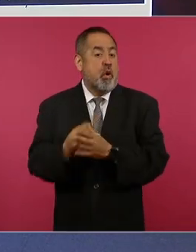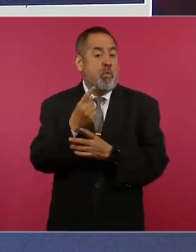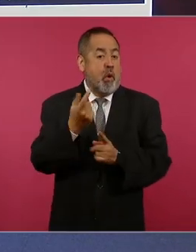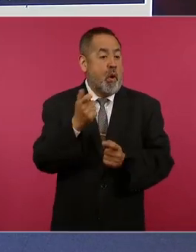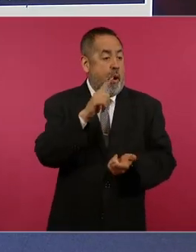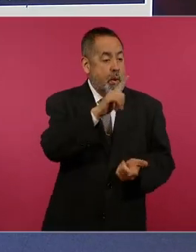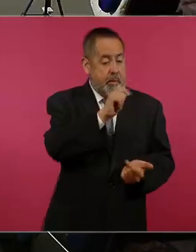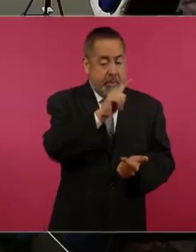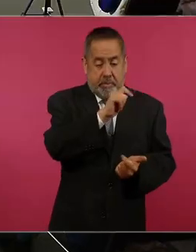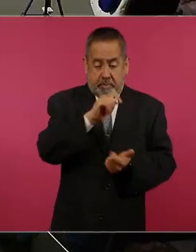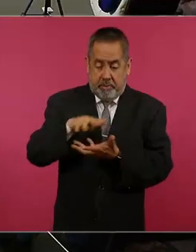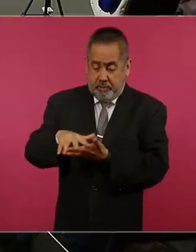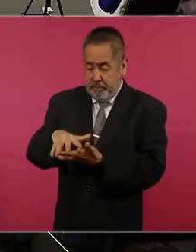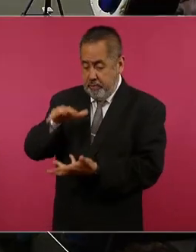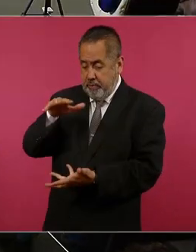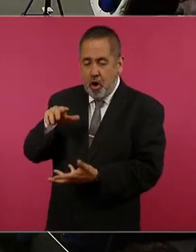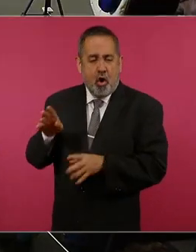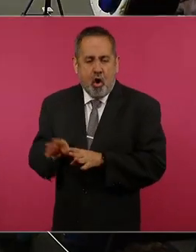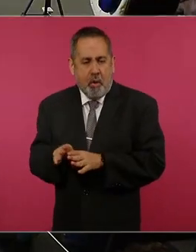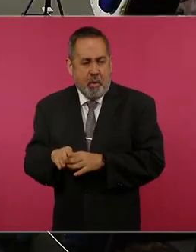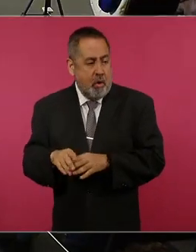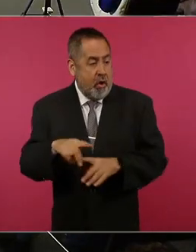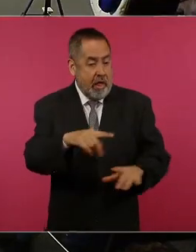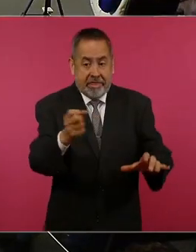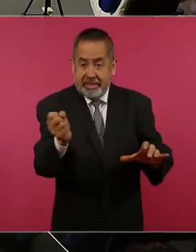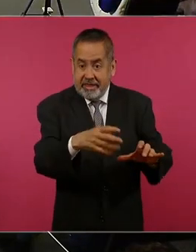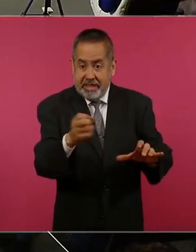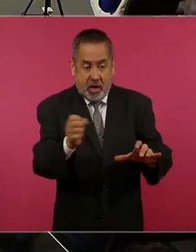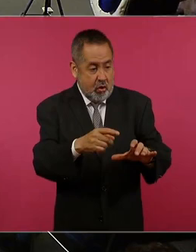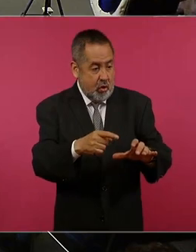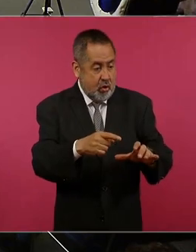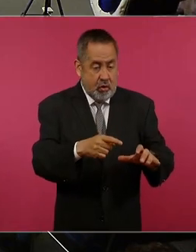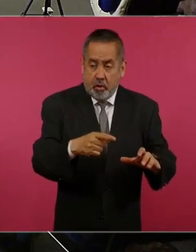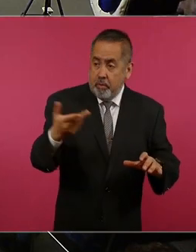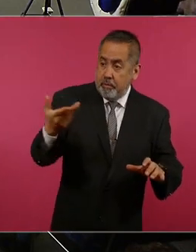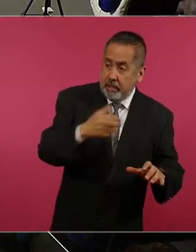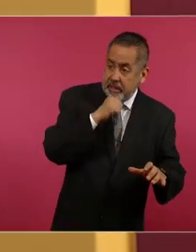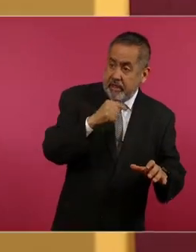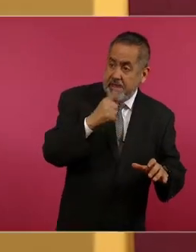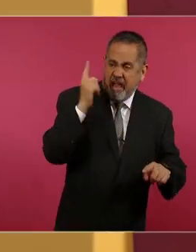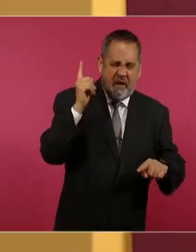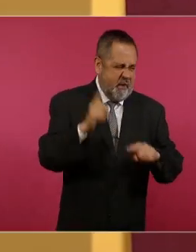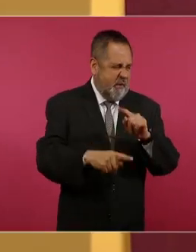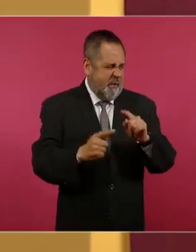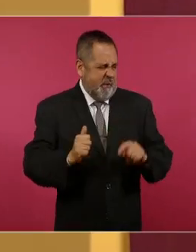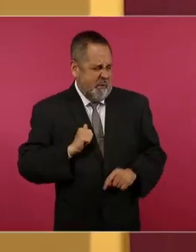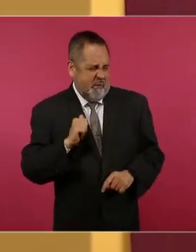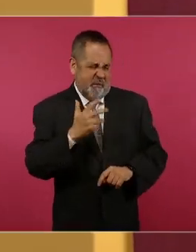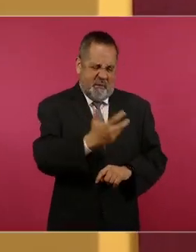apropiándose de los fondos no reclamados de los trabajadores.